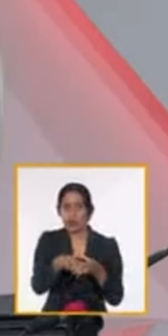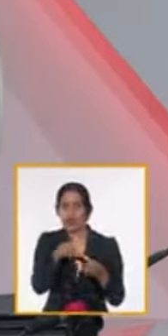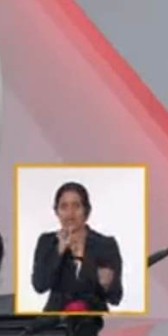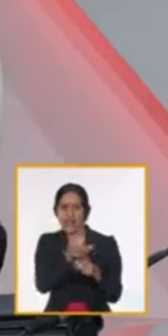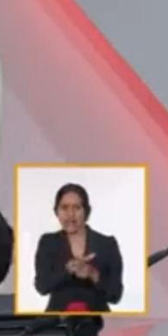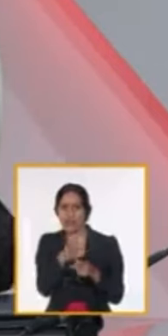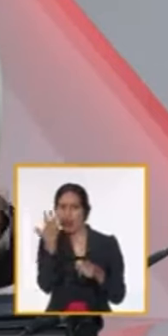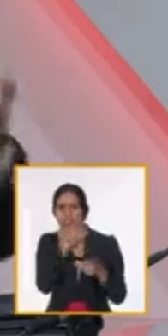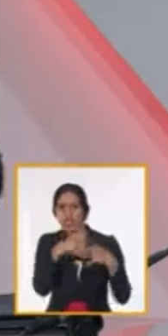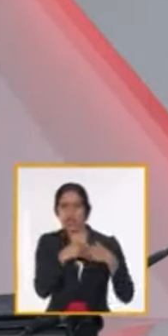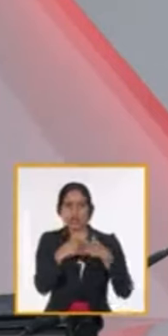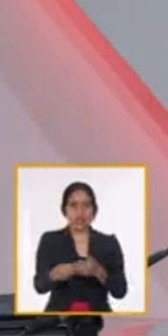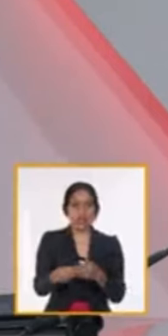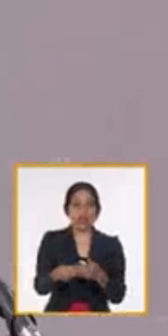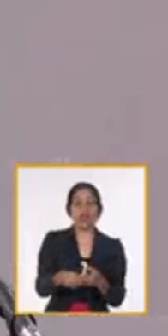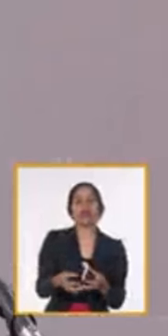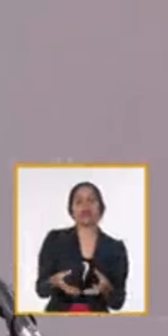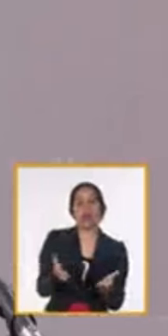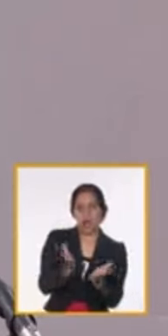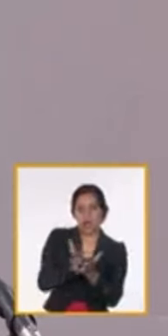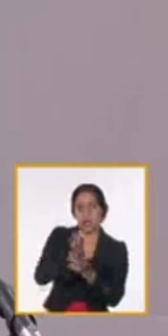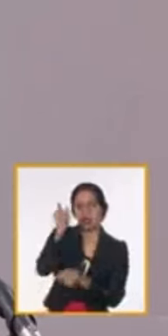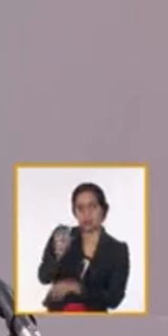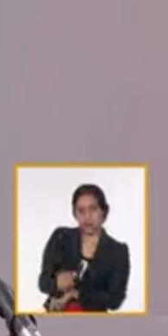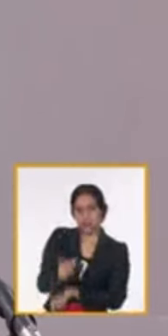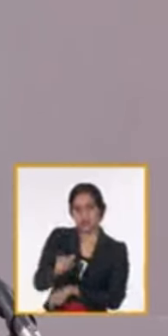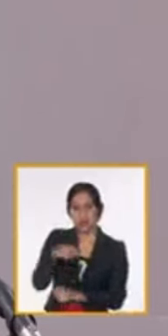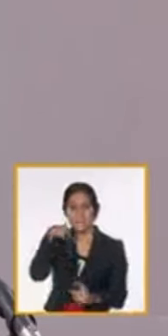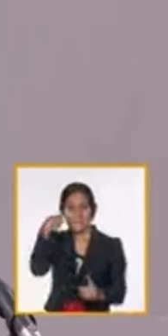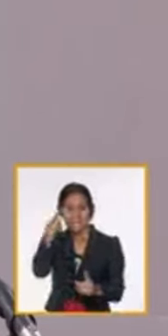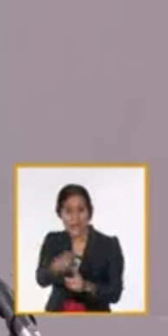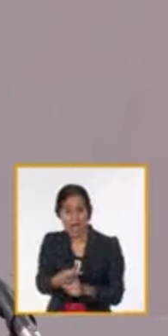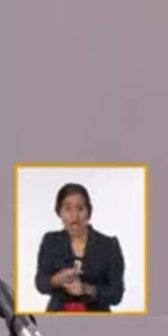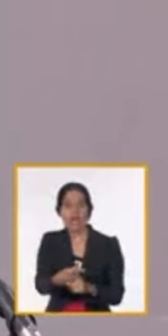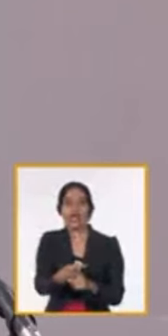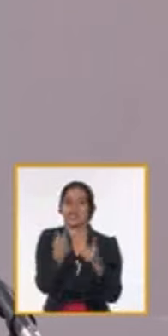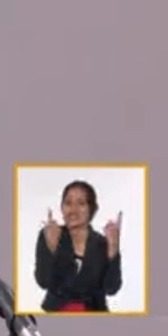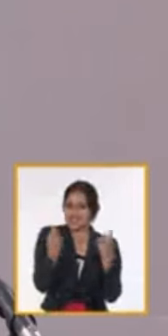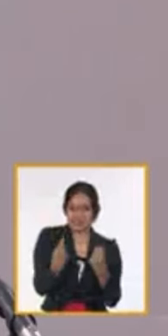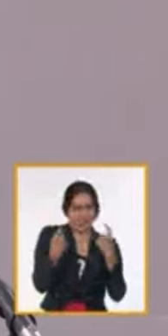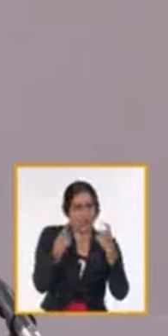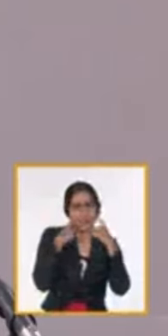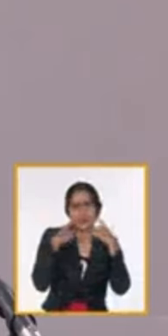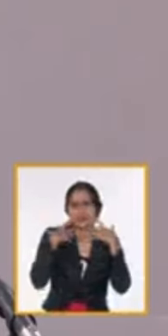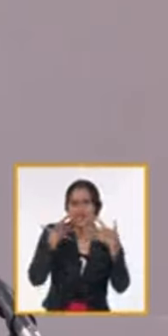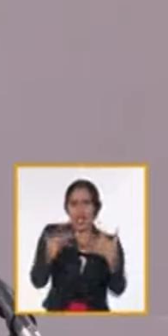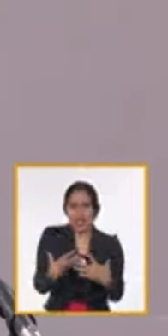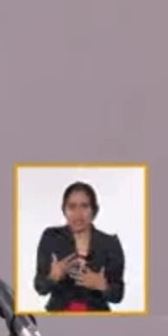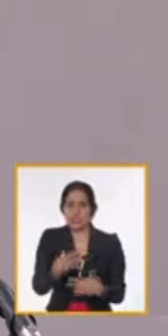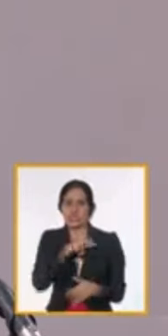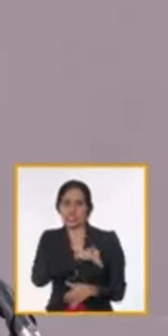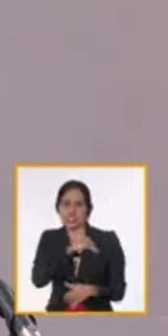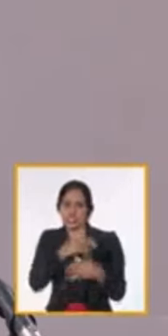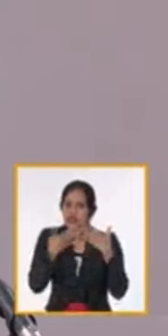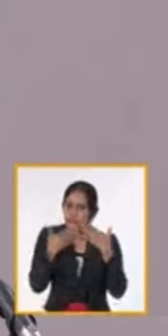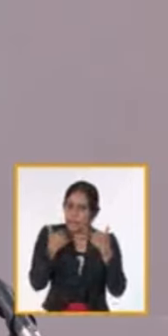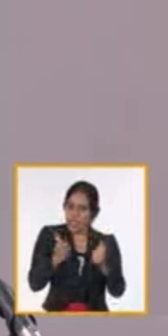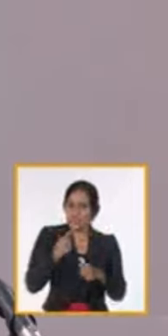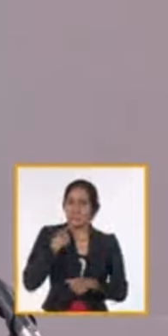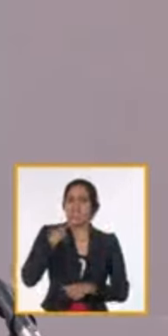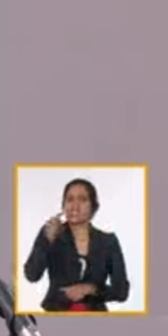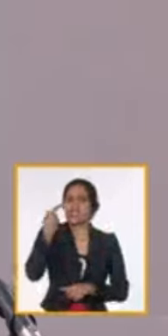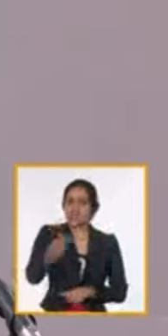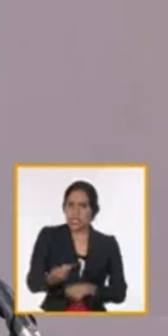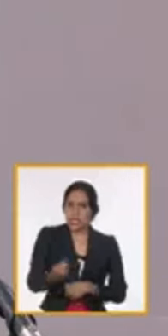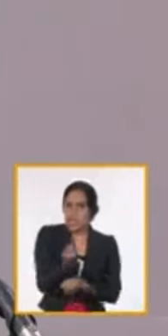y a ese movimiento se sumaron otros sectores que sentían la necesidad también de expresarse, ¿es así, no? Bueno, lo primero es como tú planteas,